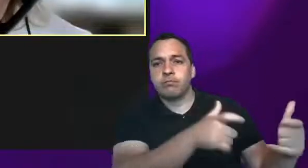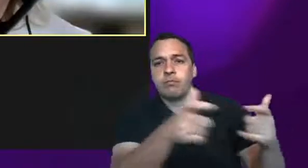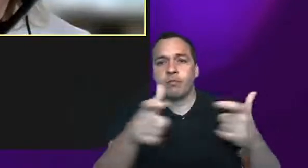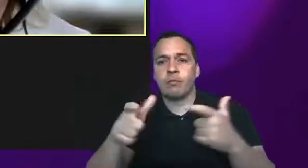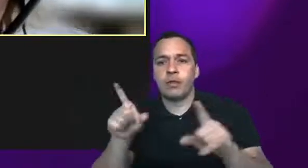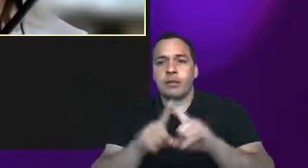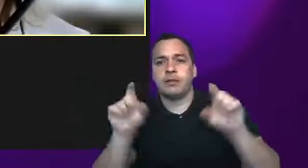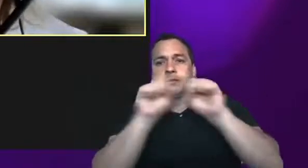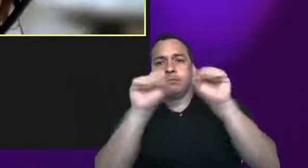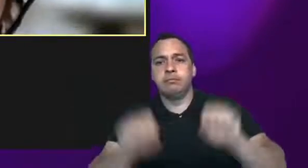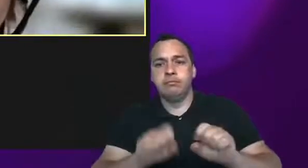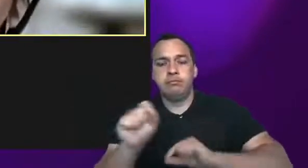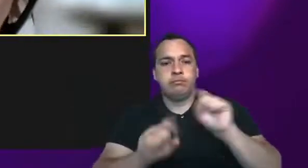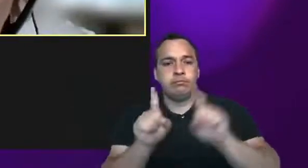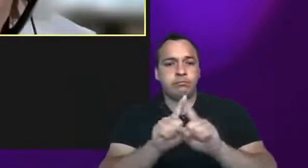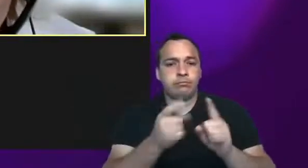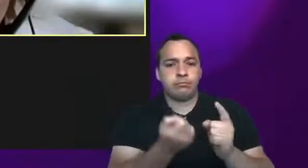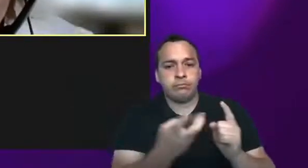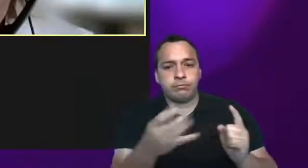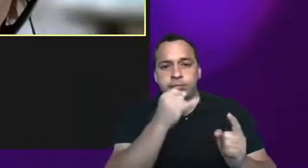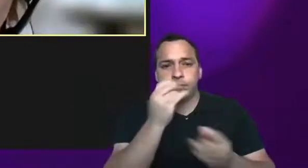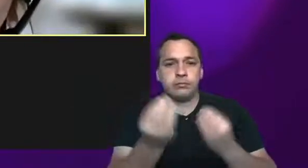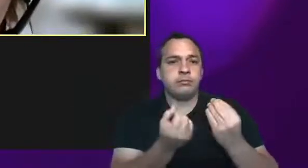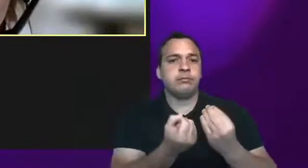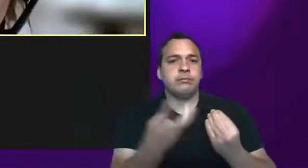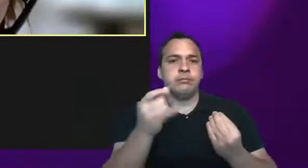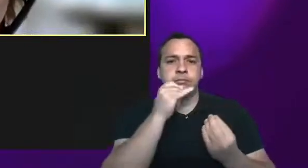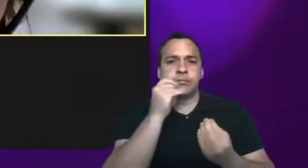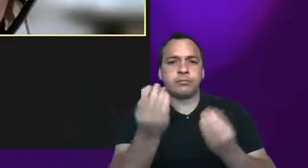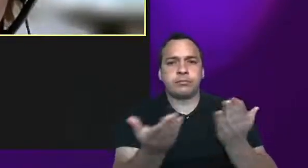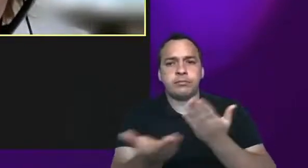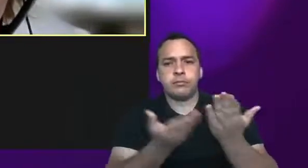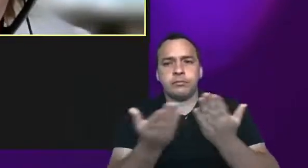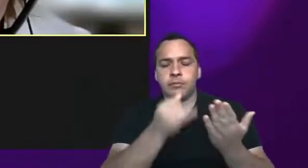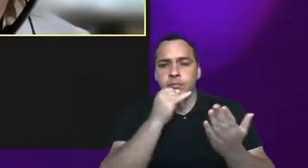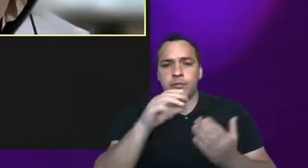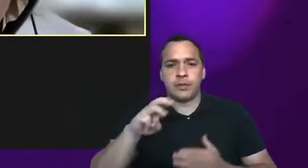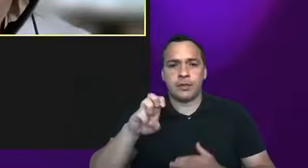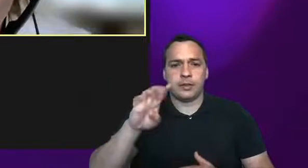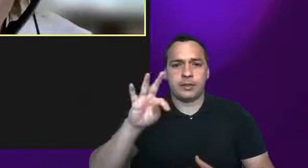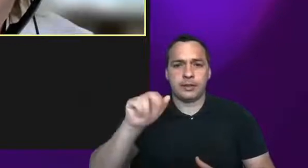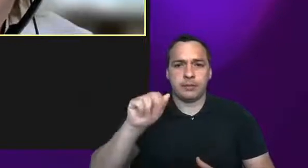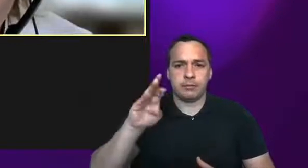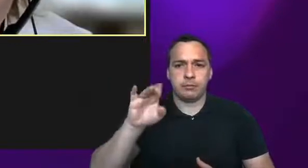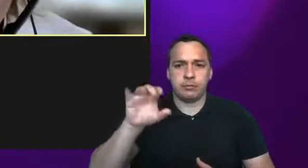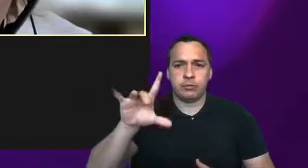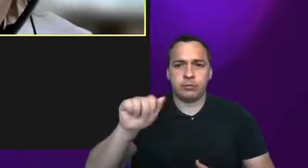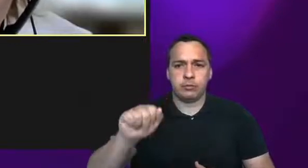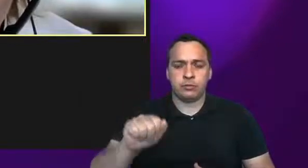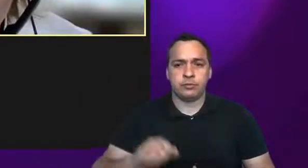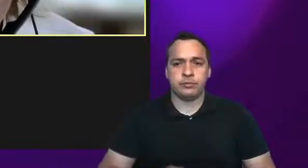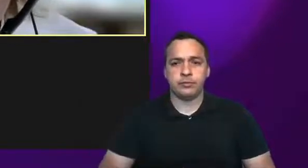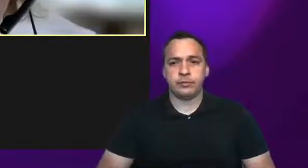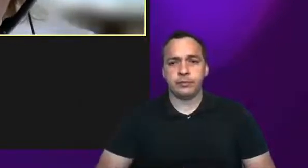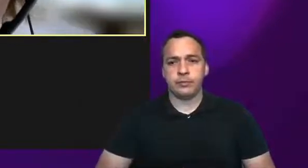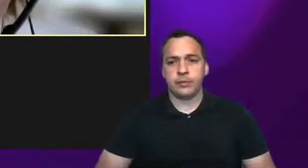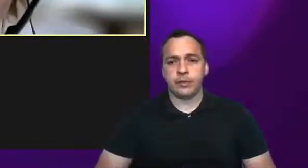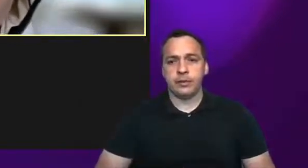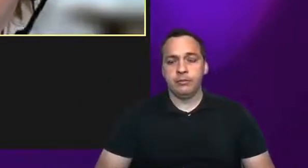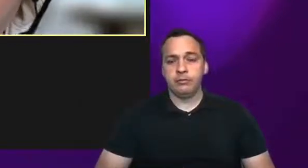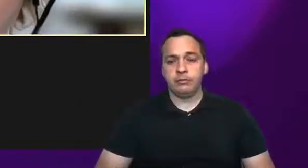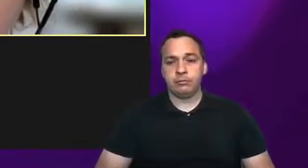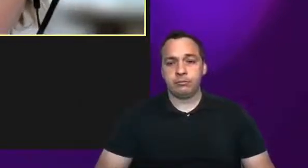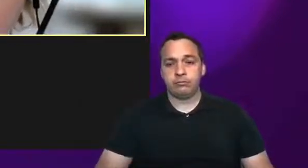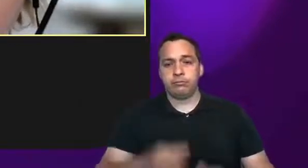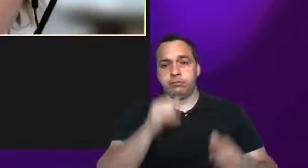terapia metabólica, que, digamos, mejoran un poco el control, ¿no?,